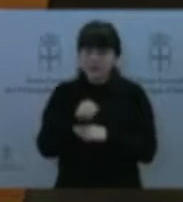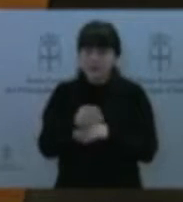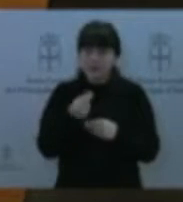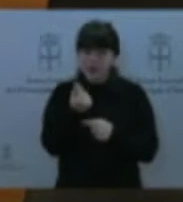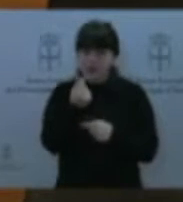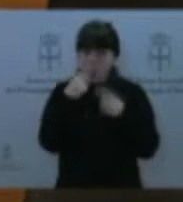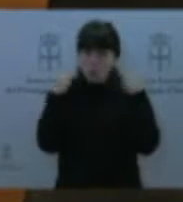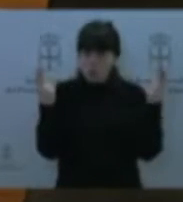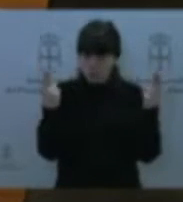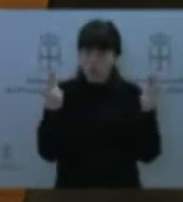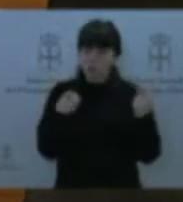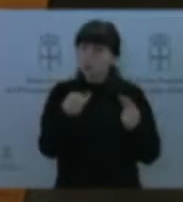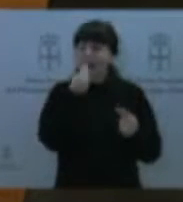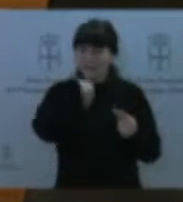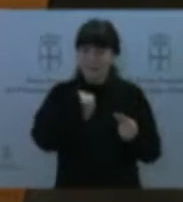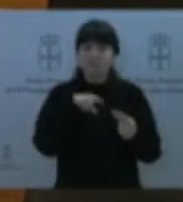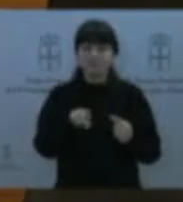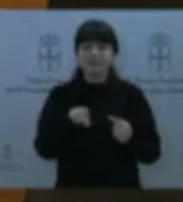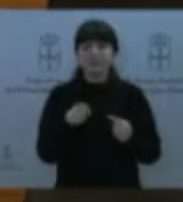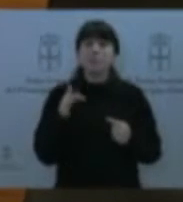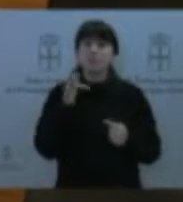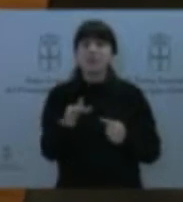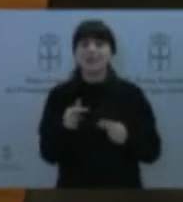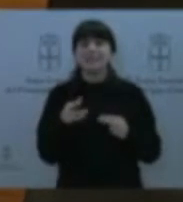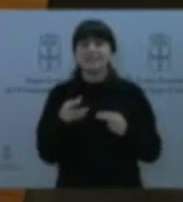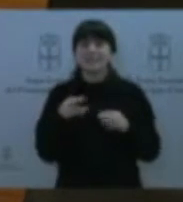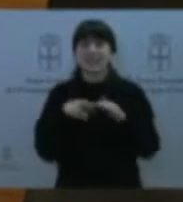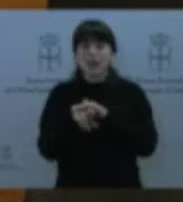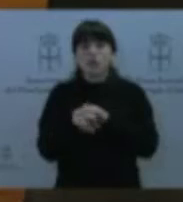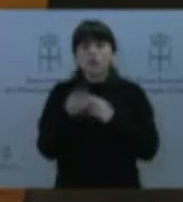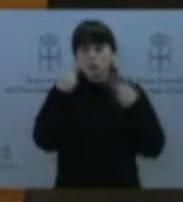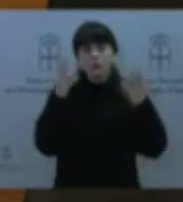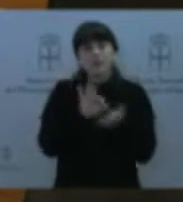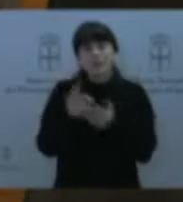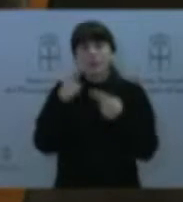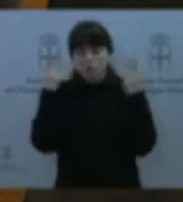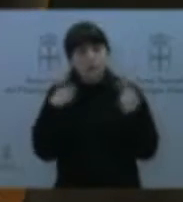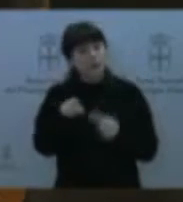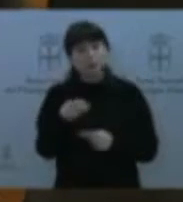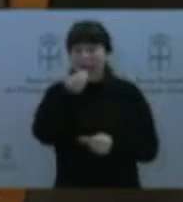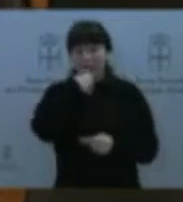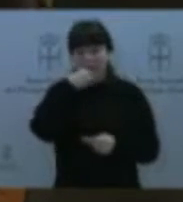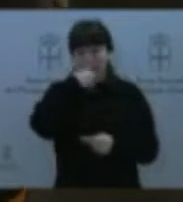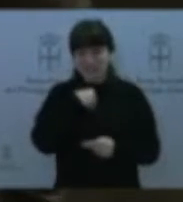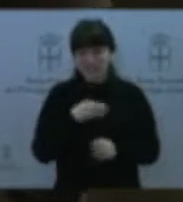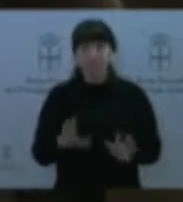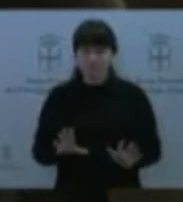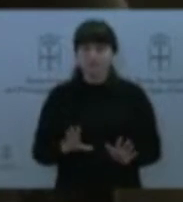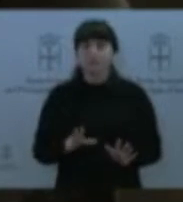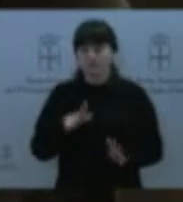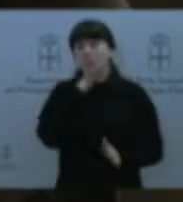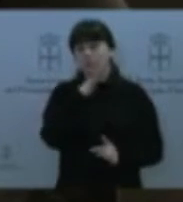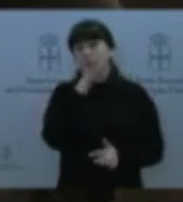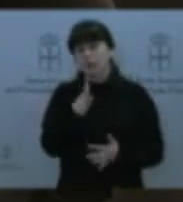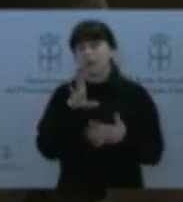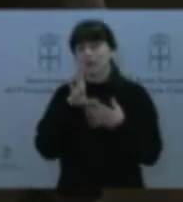que gestiona recursos públicos y servicios públicos, que eso tampoco lo dijo. De ahí viene el enganche para que hoy lo tratemos